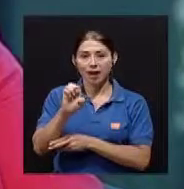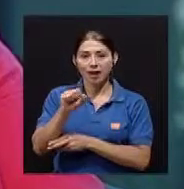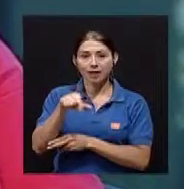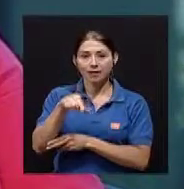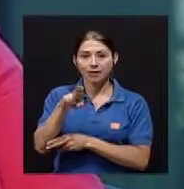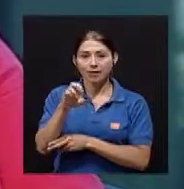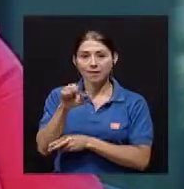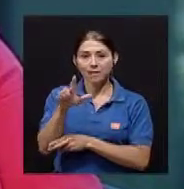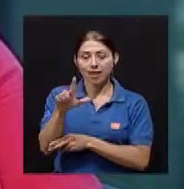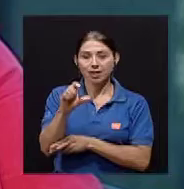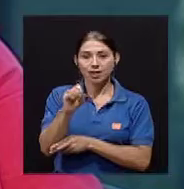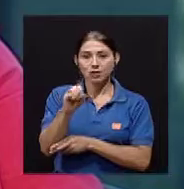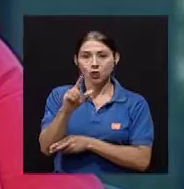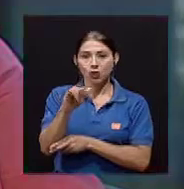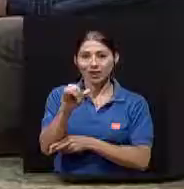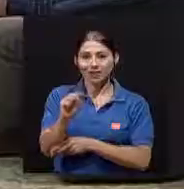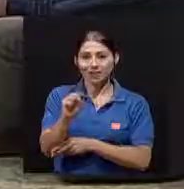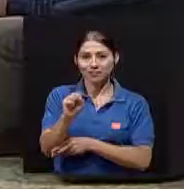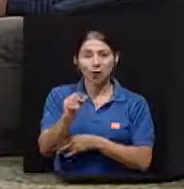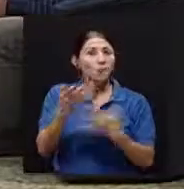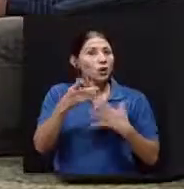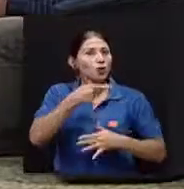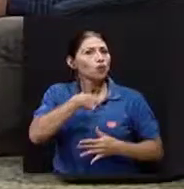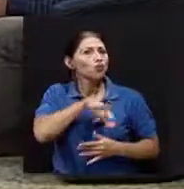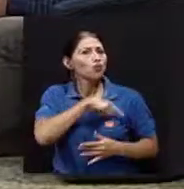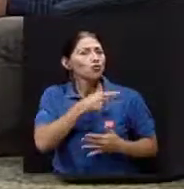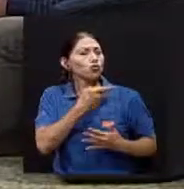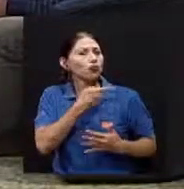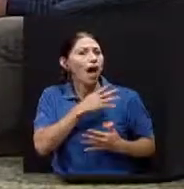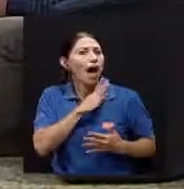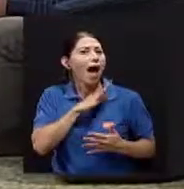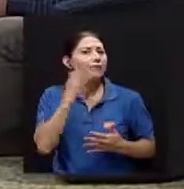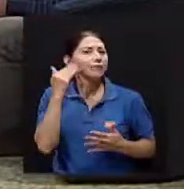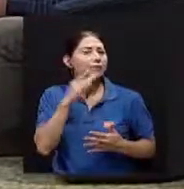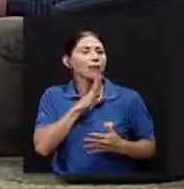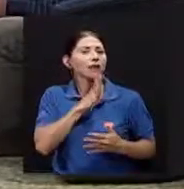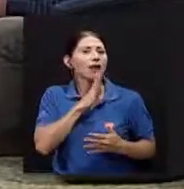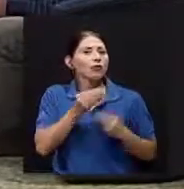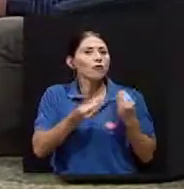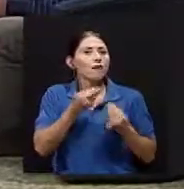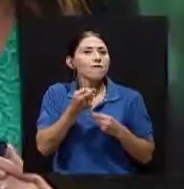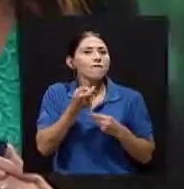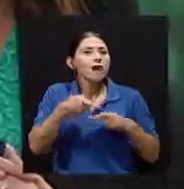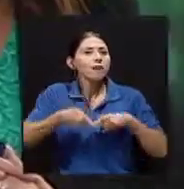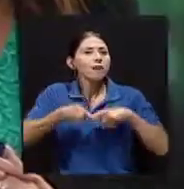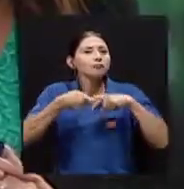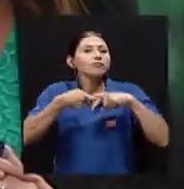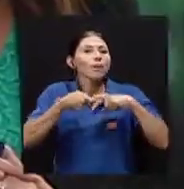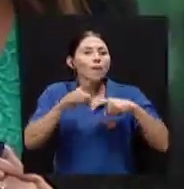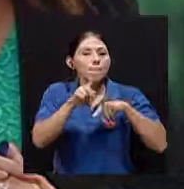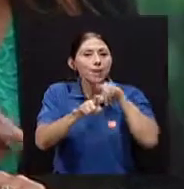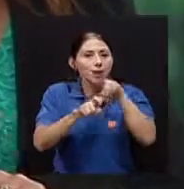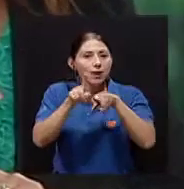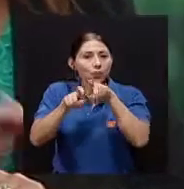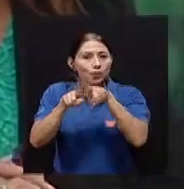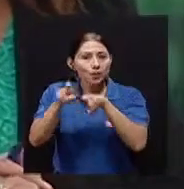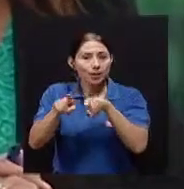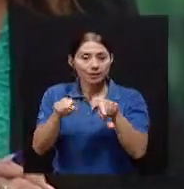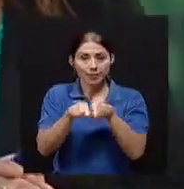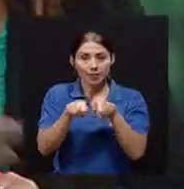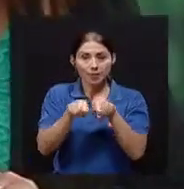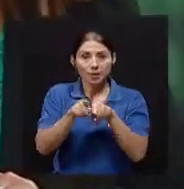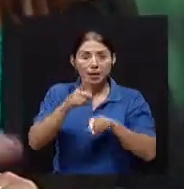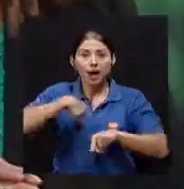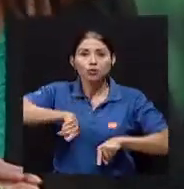Viviana, se nos ha quedado varias preguntas pendientes que ahora Pablo y yo estábamos conversando fuera de micrófonos también en esta pausa, que definitivamente nos cuesta